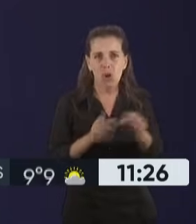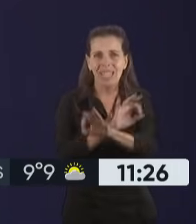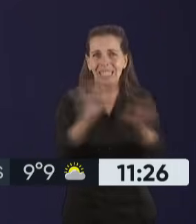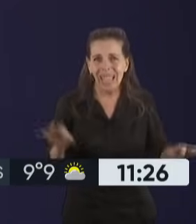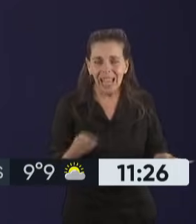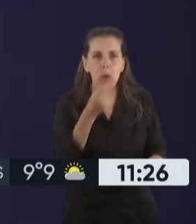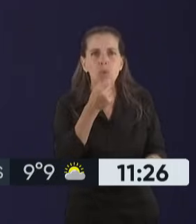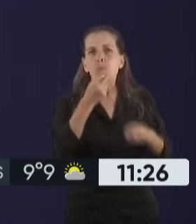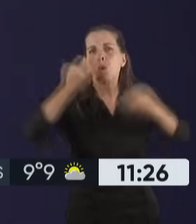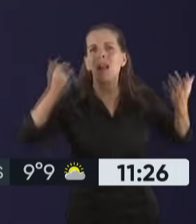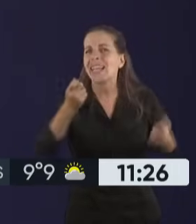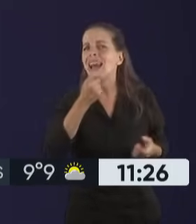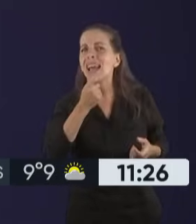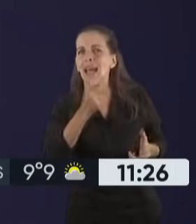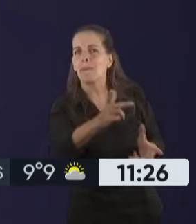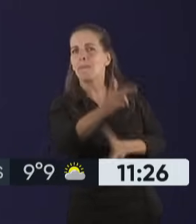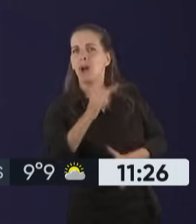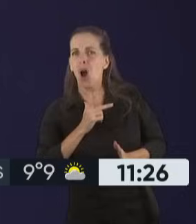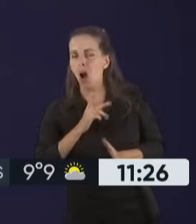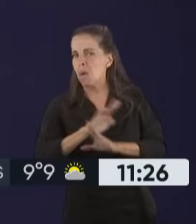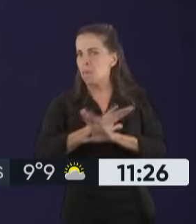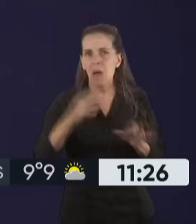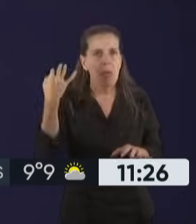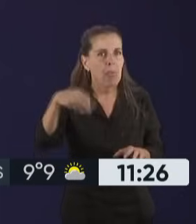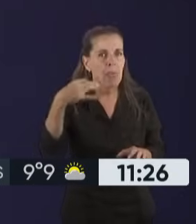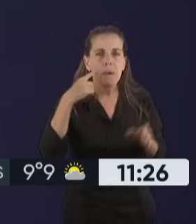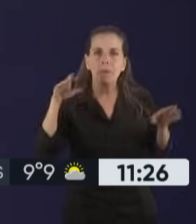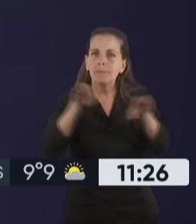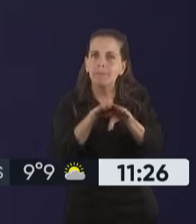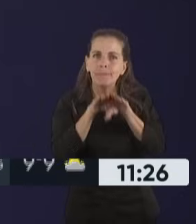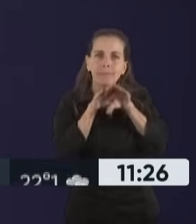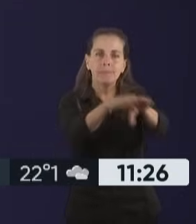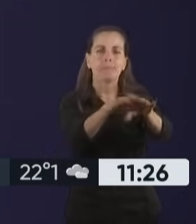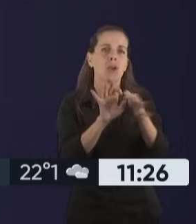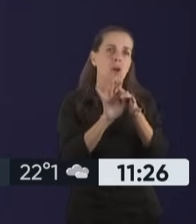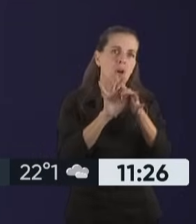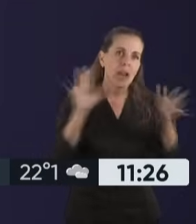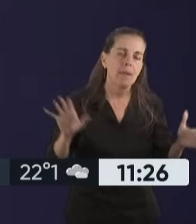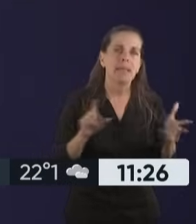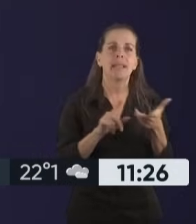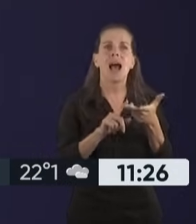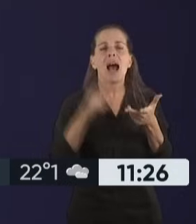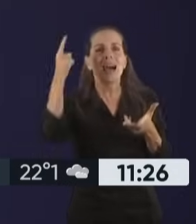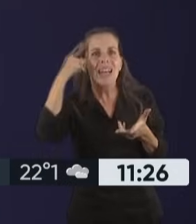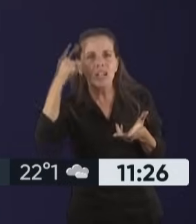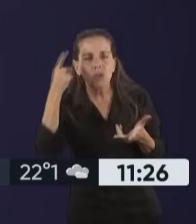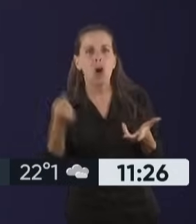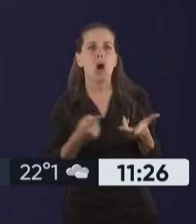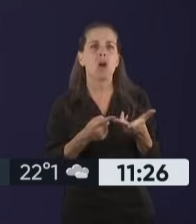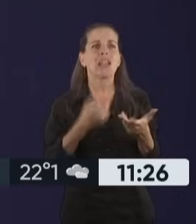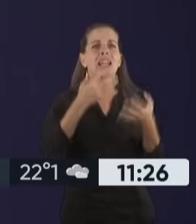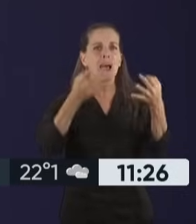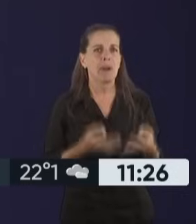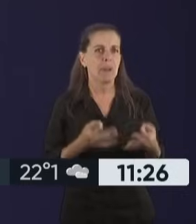cualquier ejemplo que me pongan no va a estar, tiene que estar en línea con la libertad y con la razonabilidad y con la verdad.